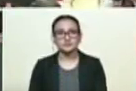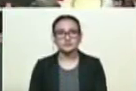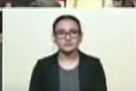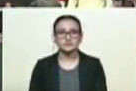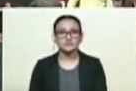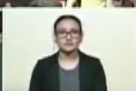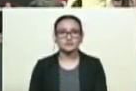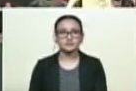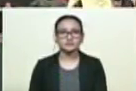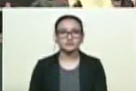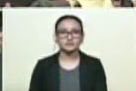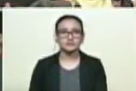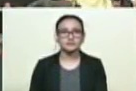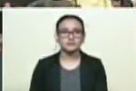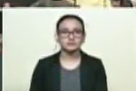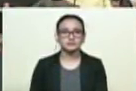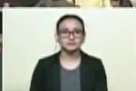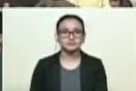Igualmente,